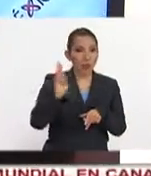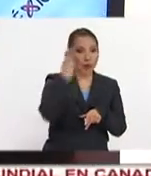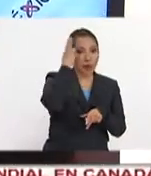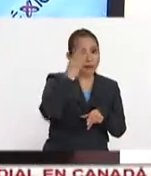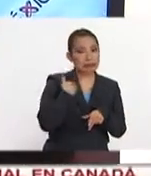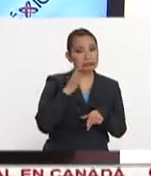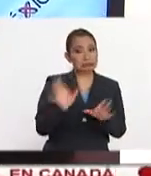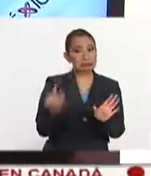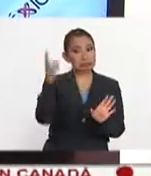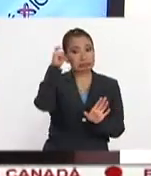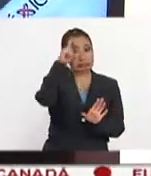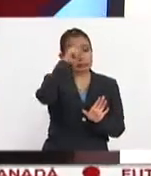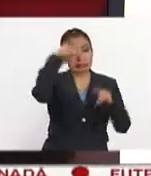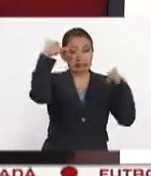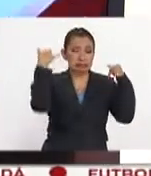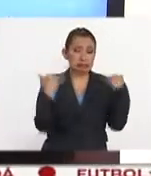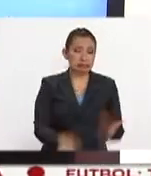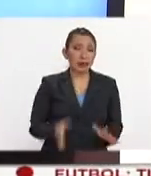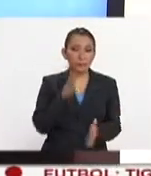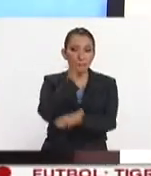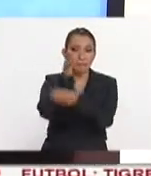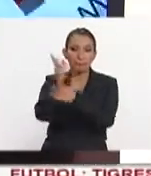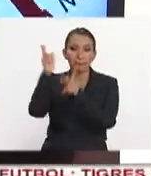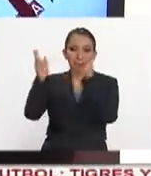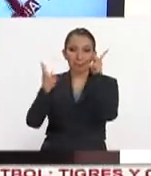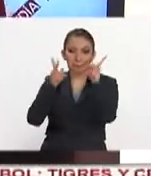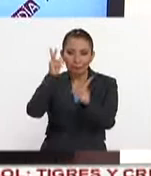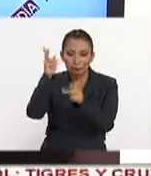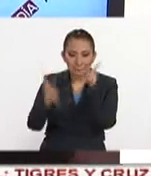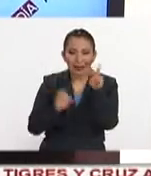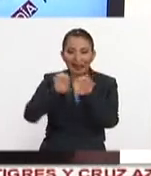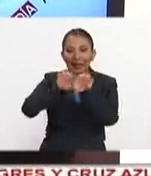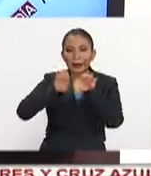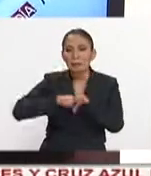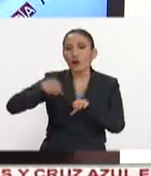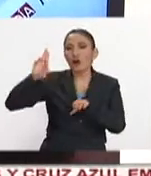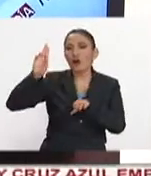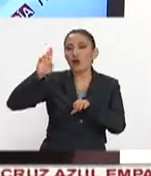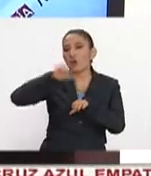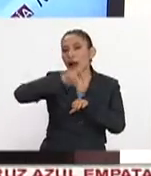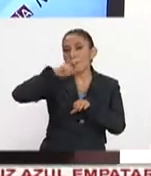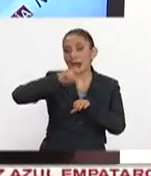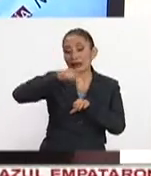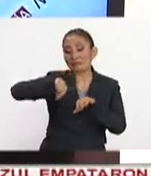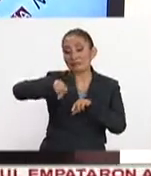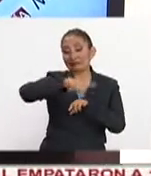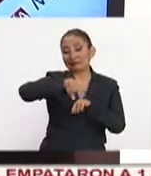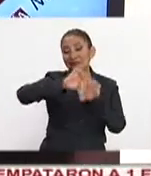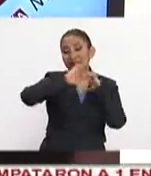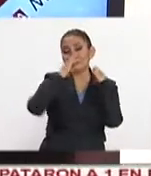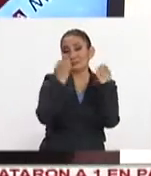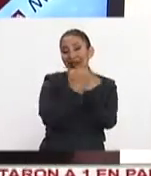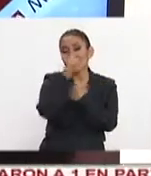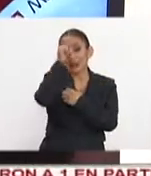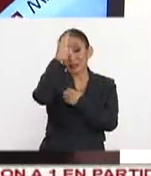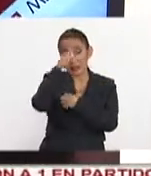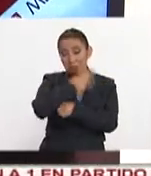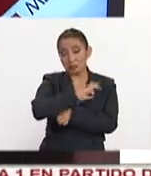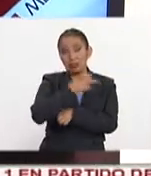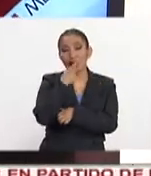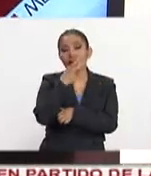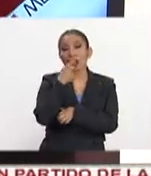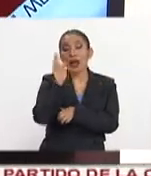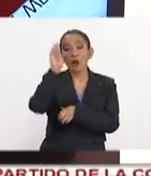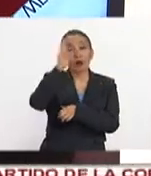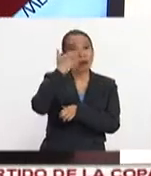tienen una durísima visita ante el equipo del América en territorio azteca. ¿Por qué? Porque se puede hablar de que